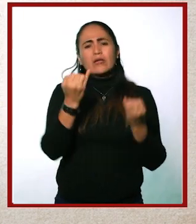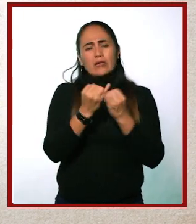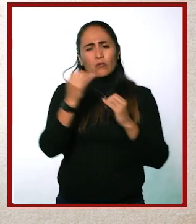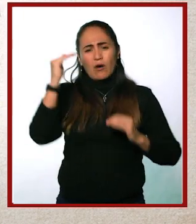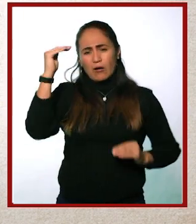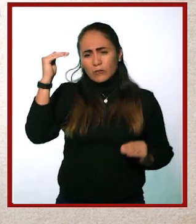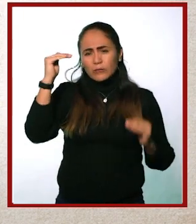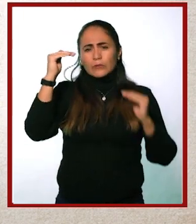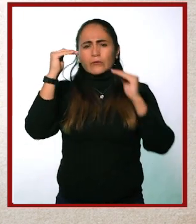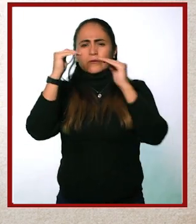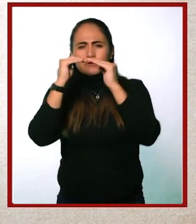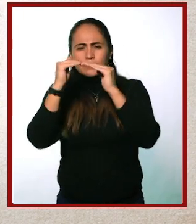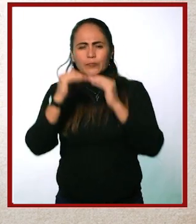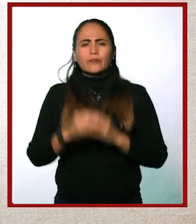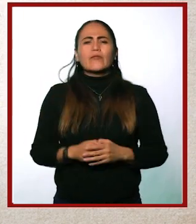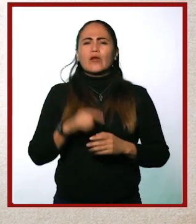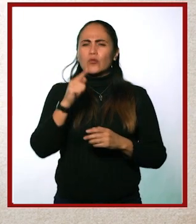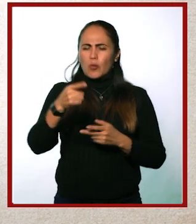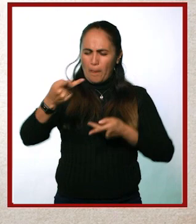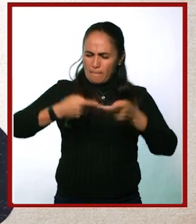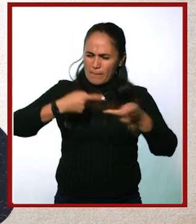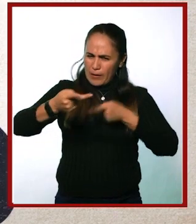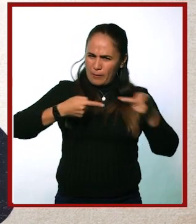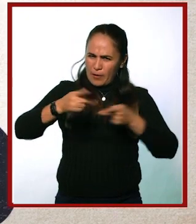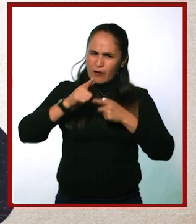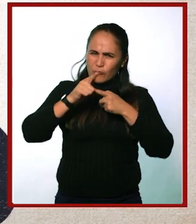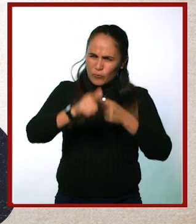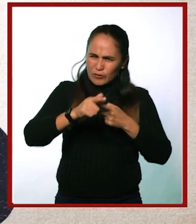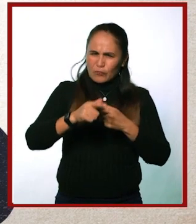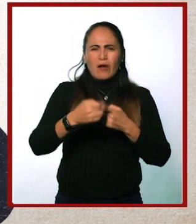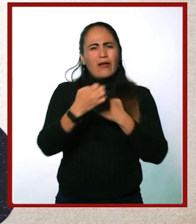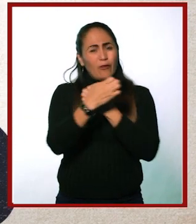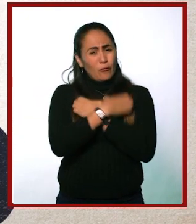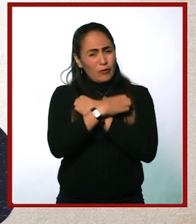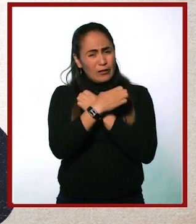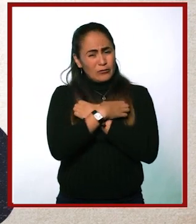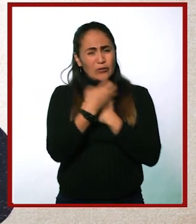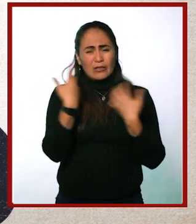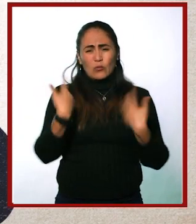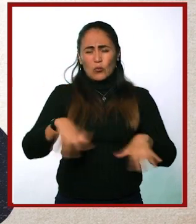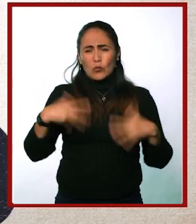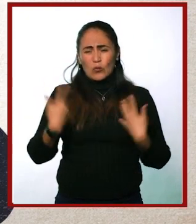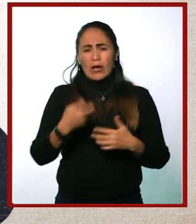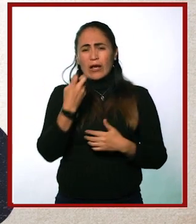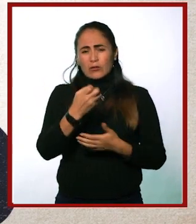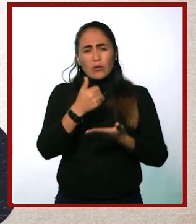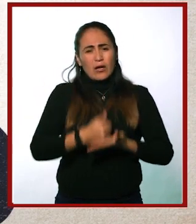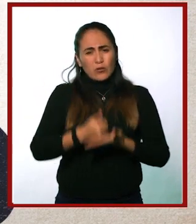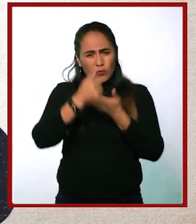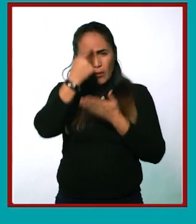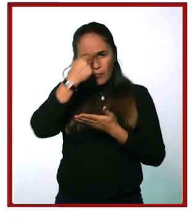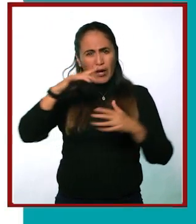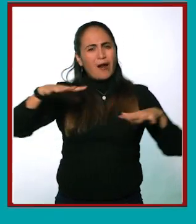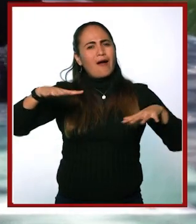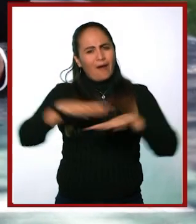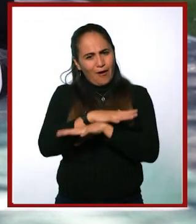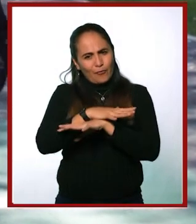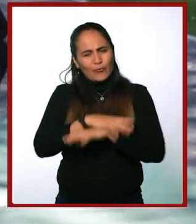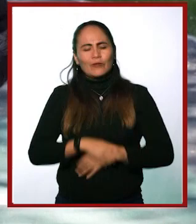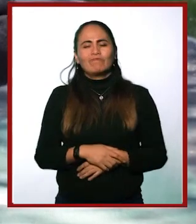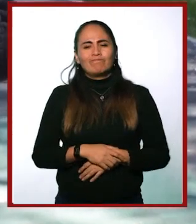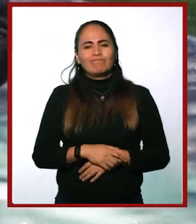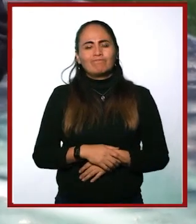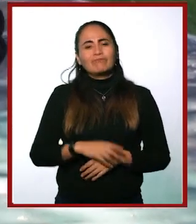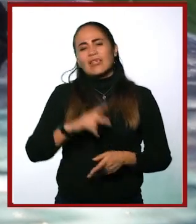o sean resultado de injusticias. Continúa preparándote. La educación es un poderoso motor de transformación social. Hemos llegado